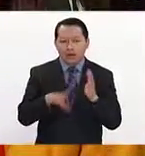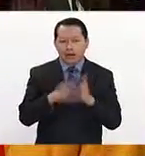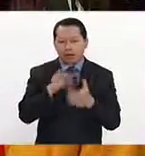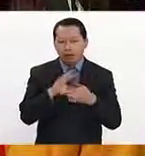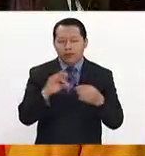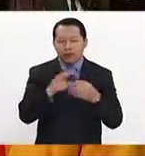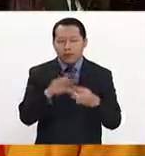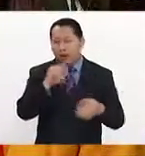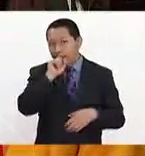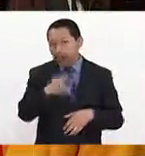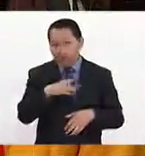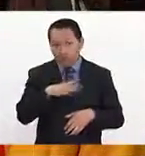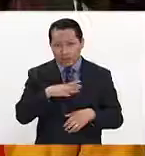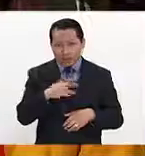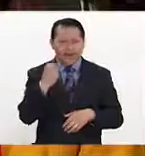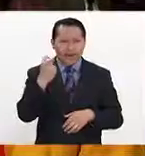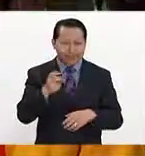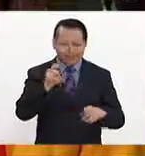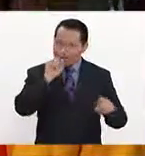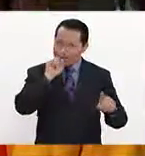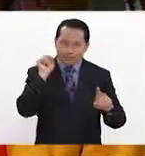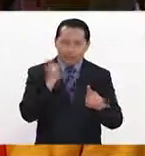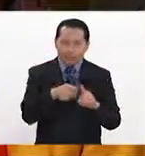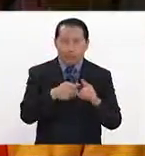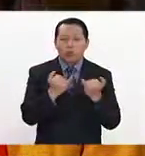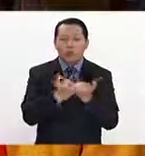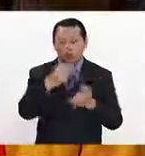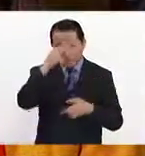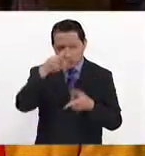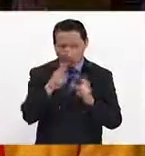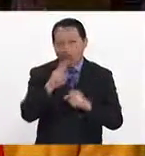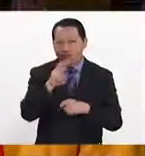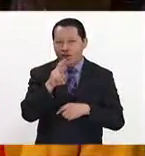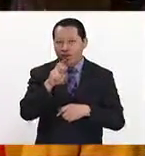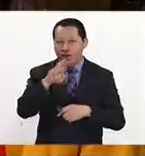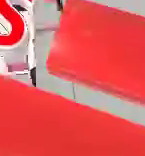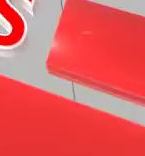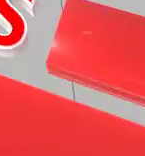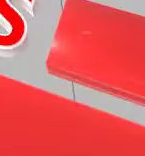que la taquilla también será donada a esa misma causa. Para México al Día, Verónica Dávalos.